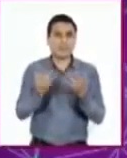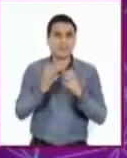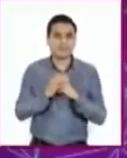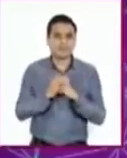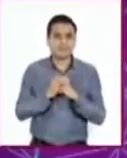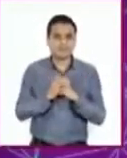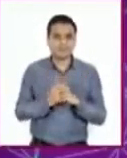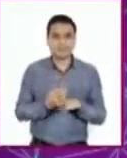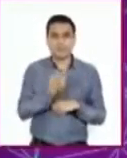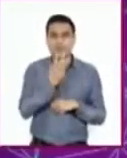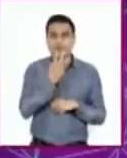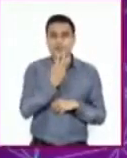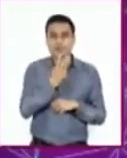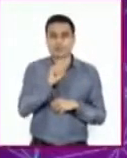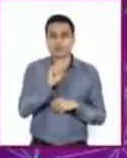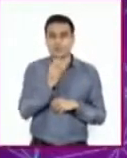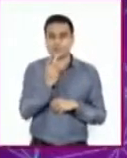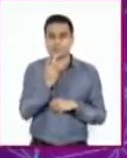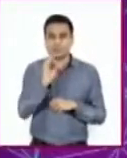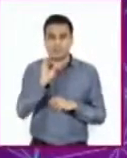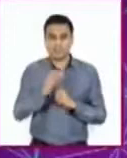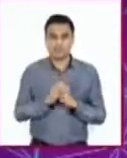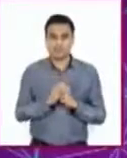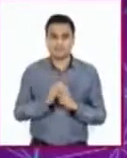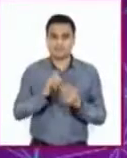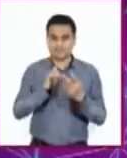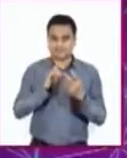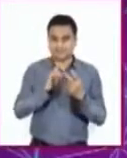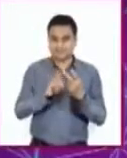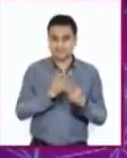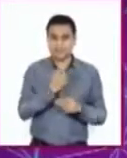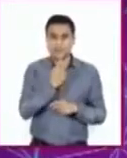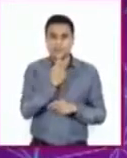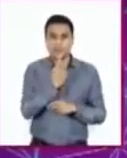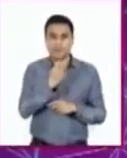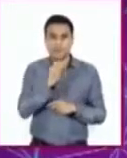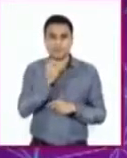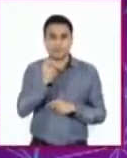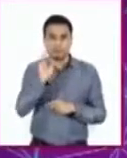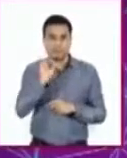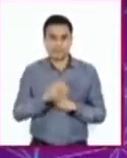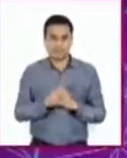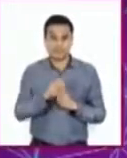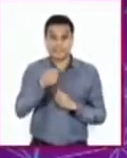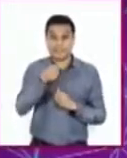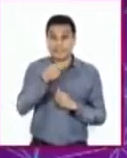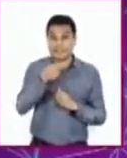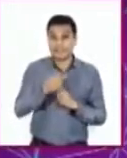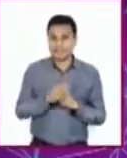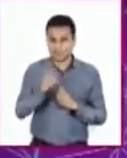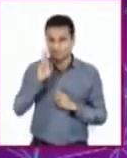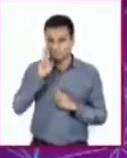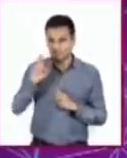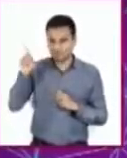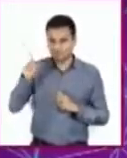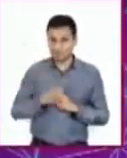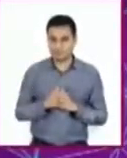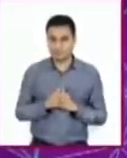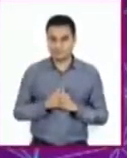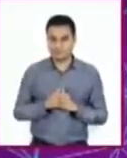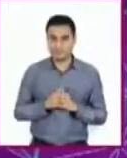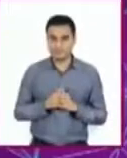de 2.2 grados y de 1.6 grados negativo, como se muestra en la pantalla. Al abrir